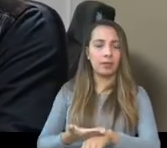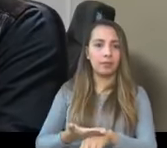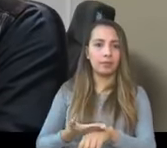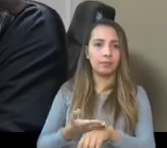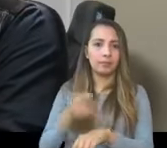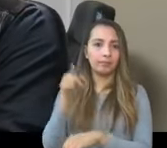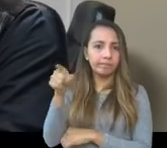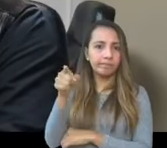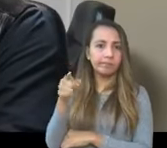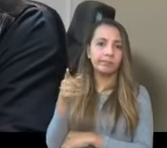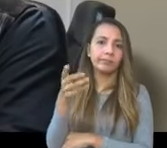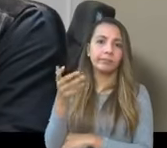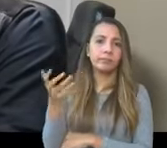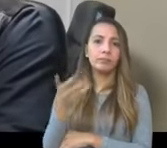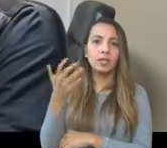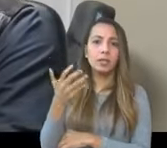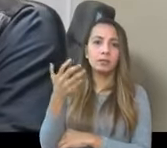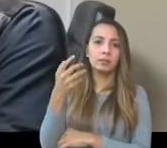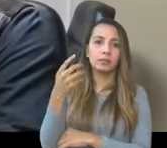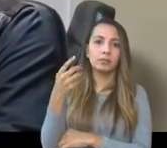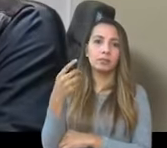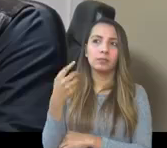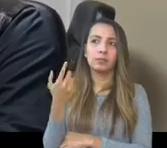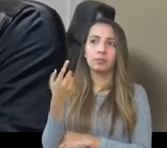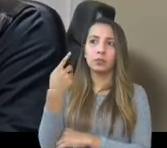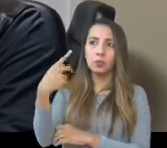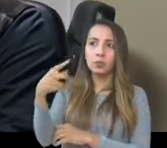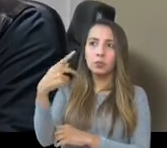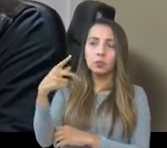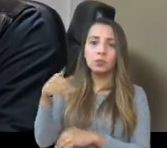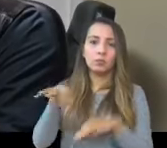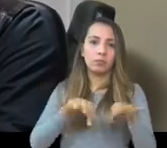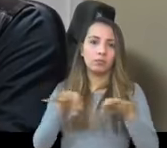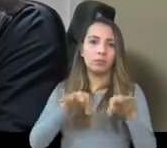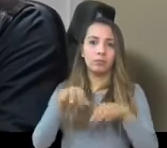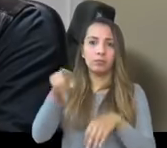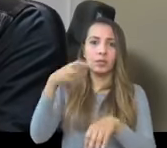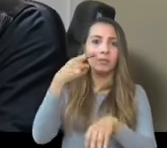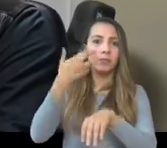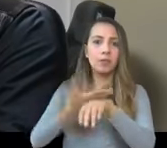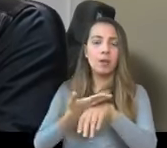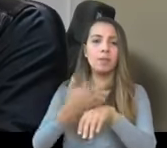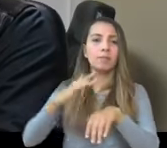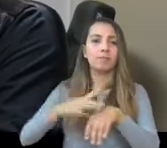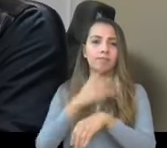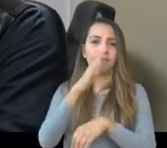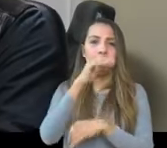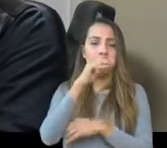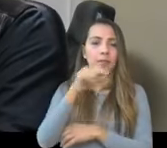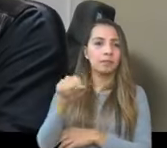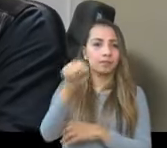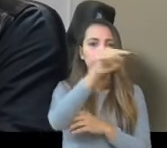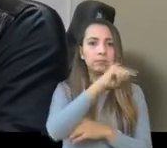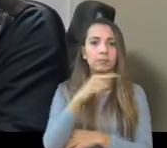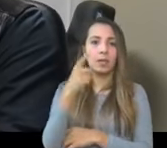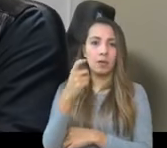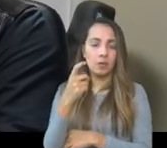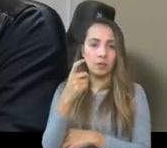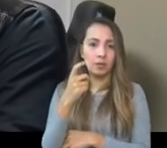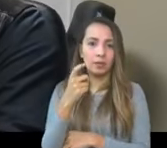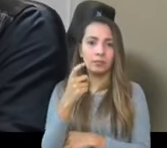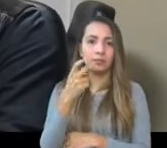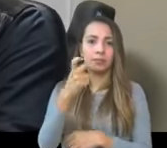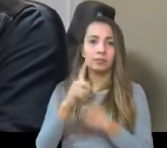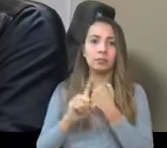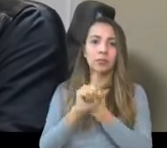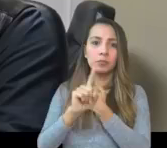que está también de mi gusto cuidando los centavos en vez de cuidar el